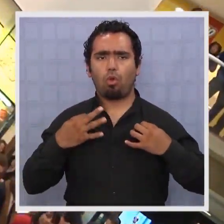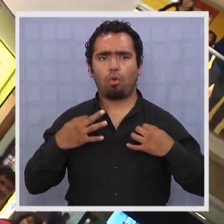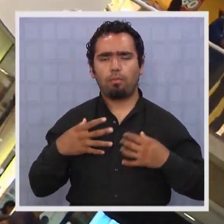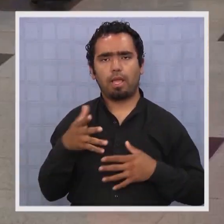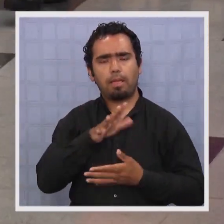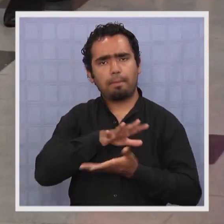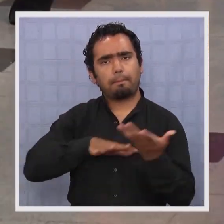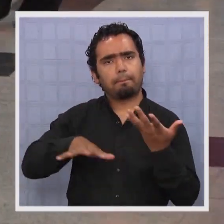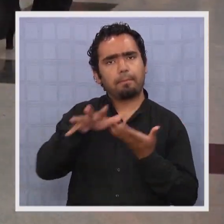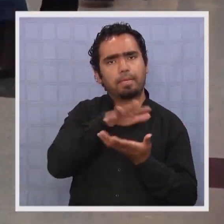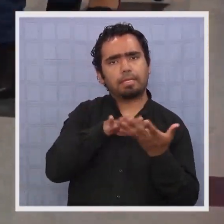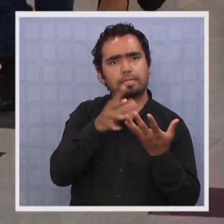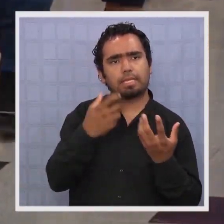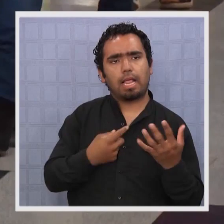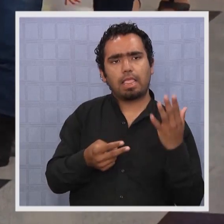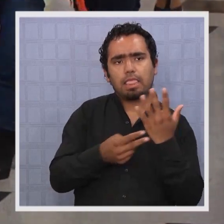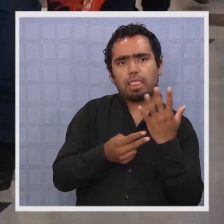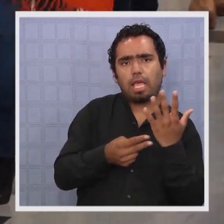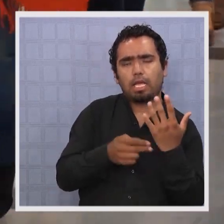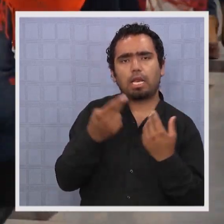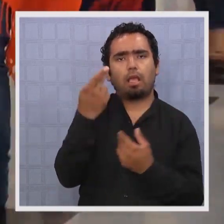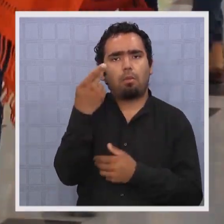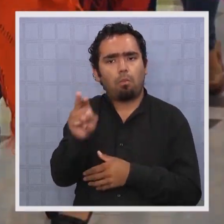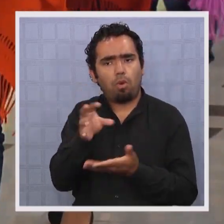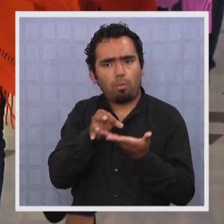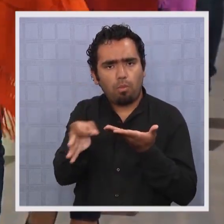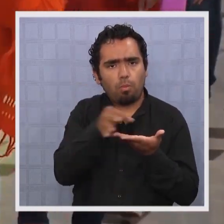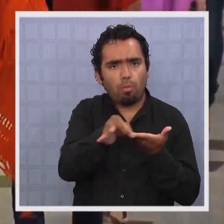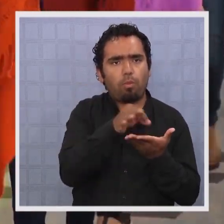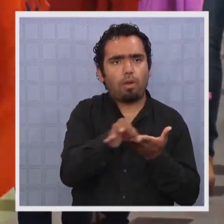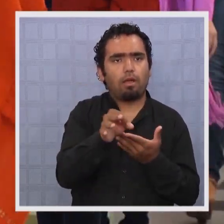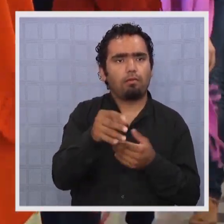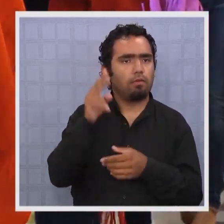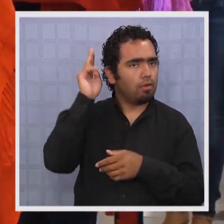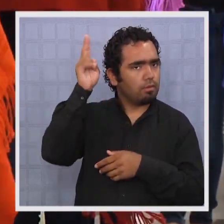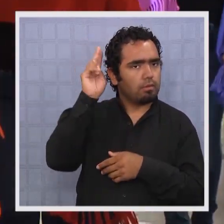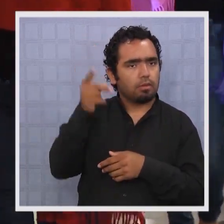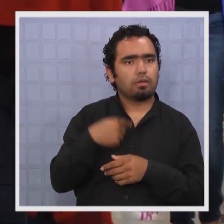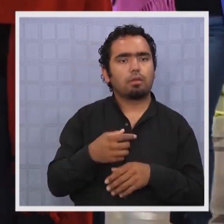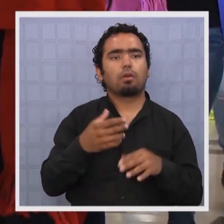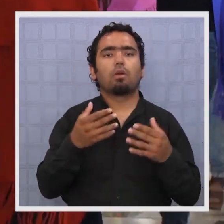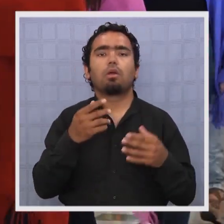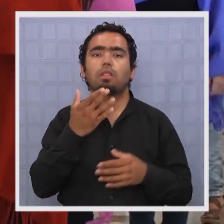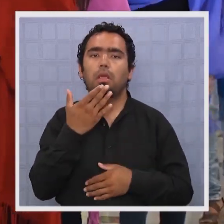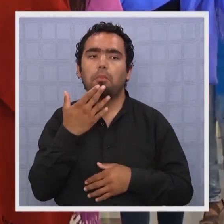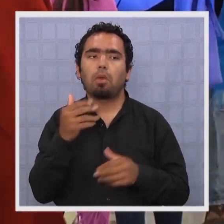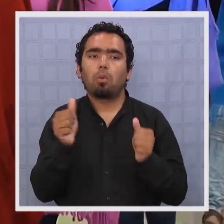técnicas y materiales propios de los pueblos originarios con las tendencias de la moda actual.